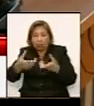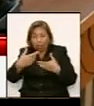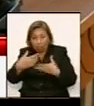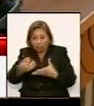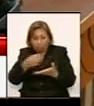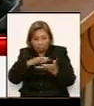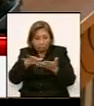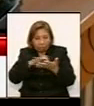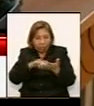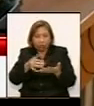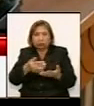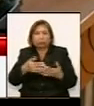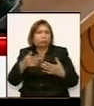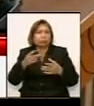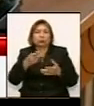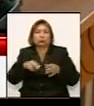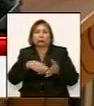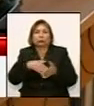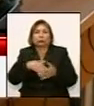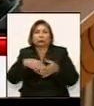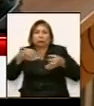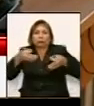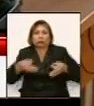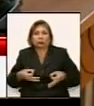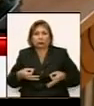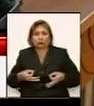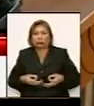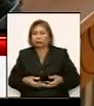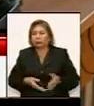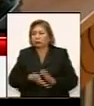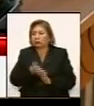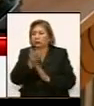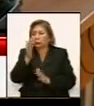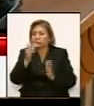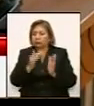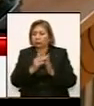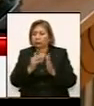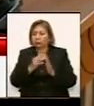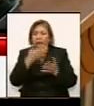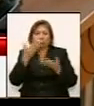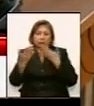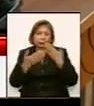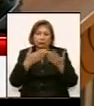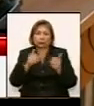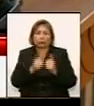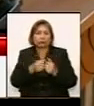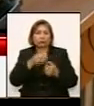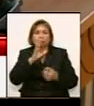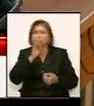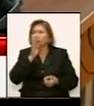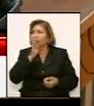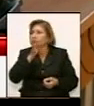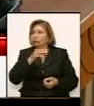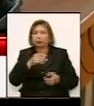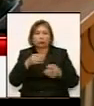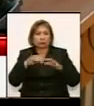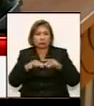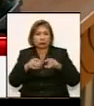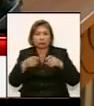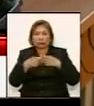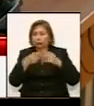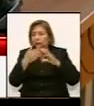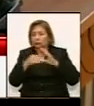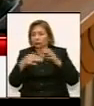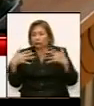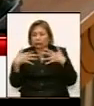sentían inseguridad al momento de poder salir a la calle, de comentar, de seguir publicando cosas en internet, y